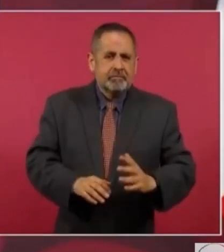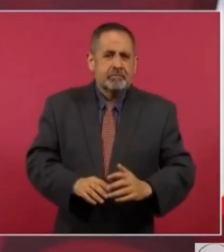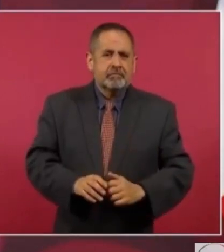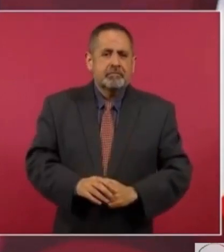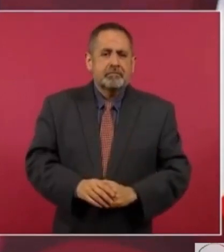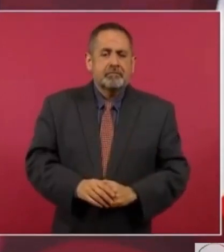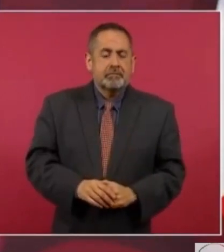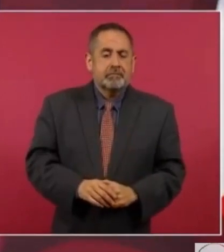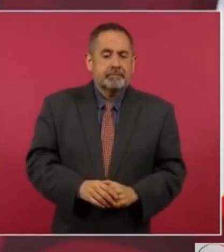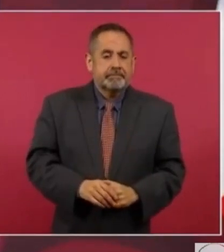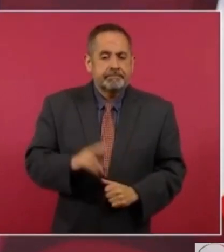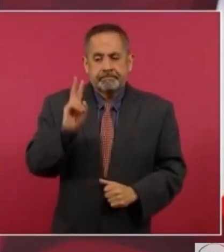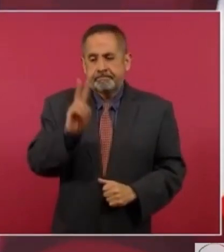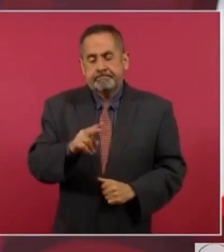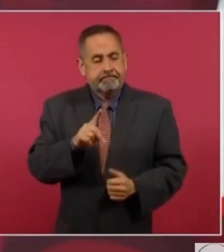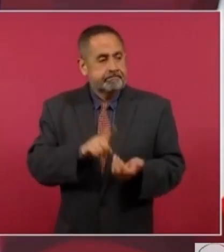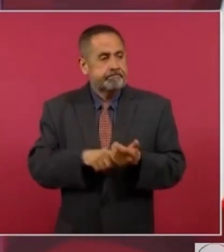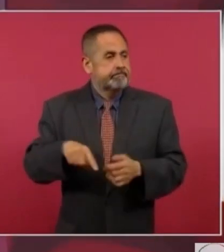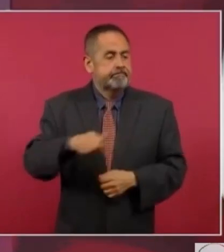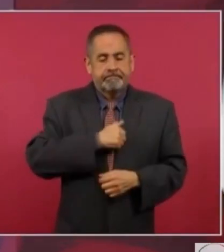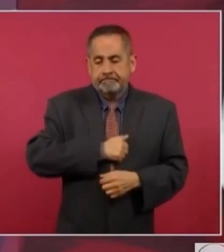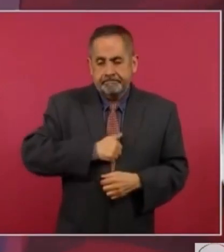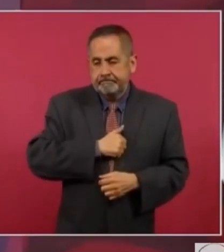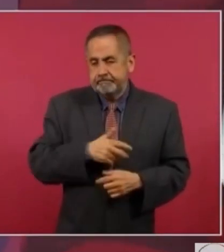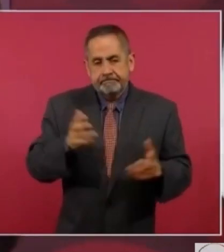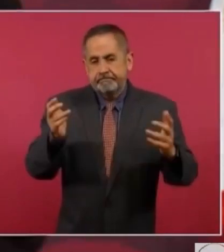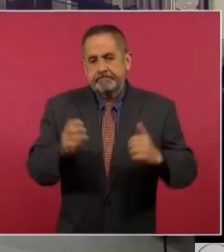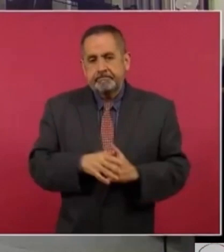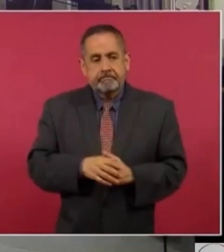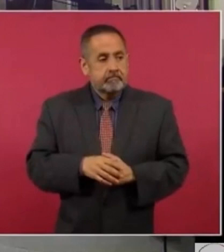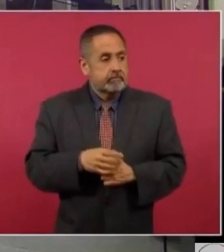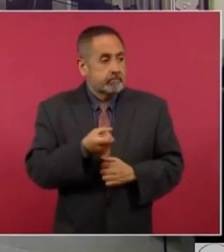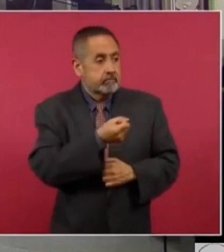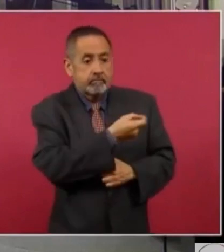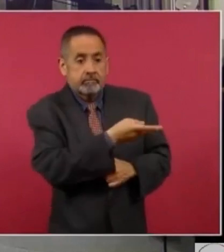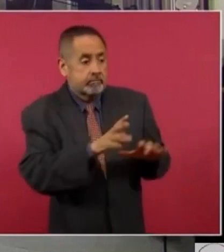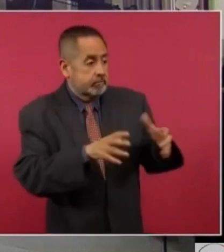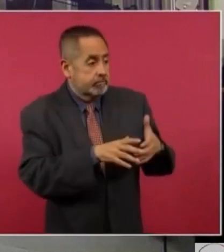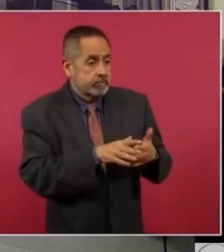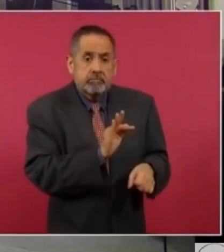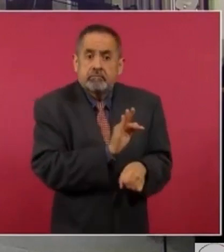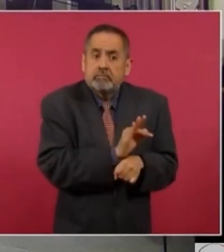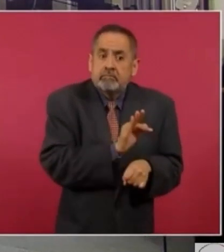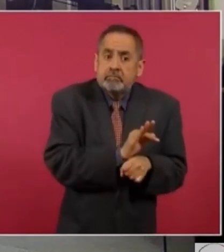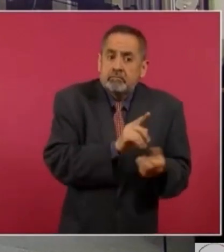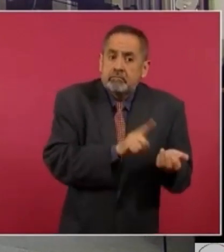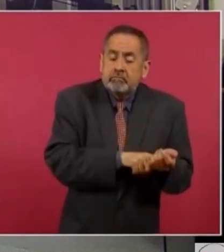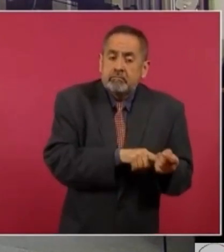Y es lamentable que haya quienes defiendan